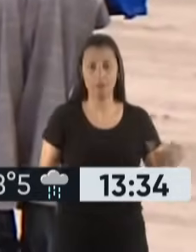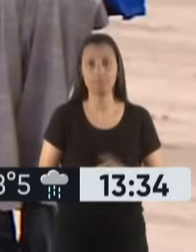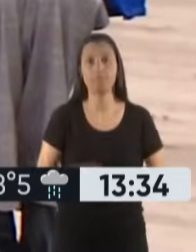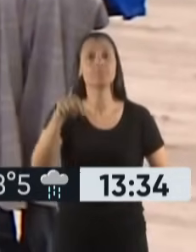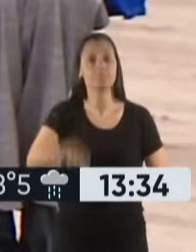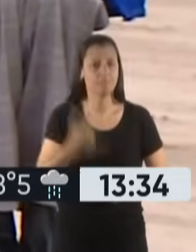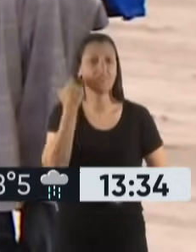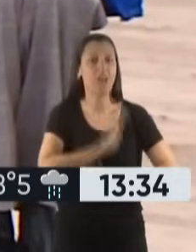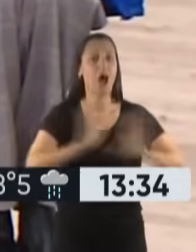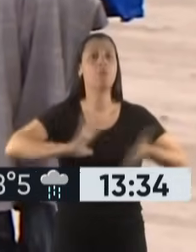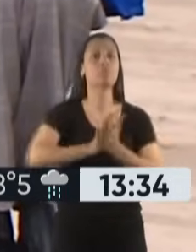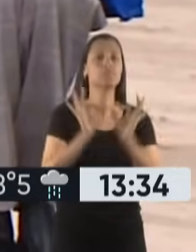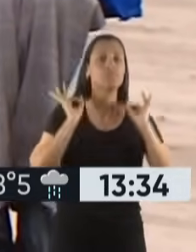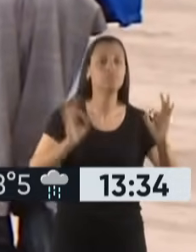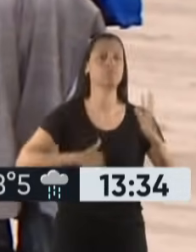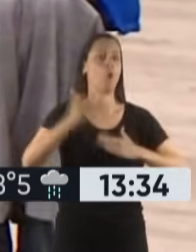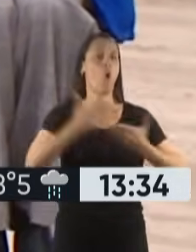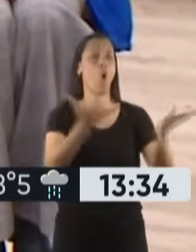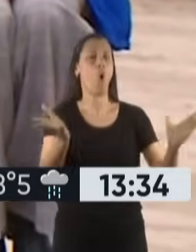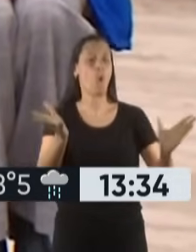Y hoy estamos terminando una obra histórica.